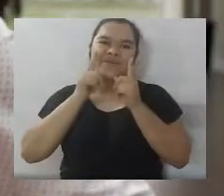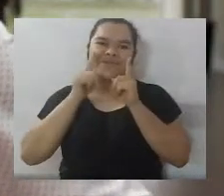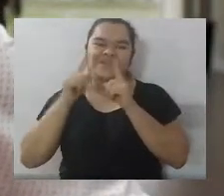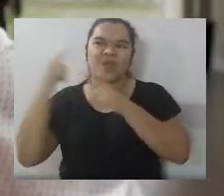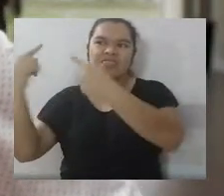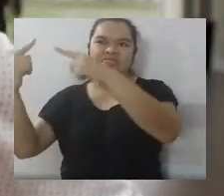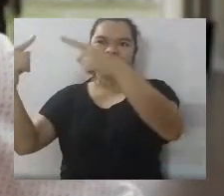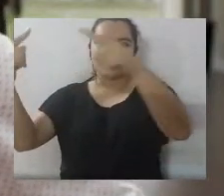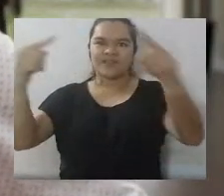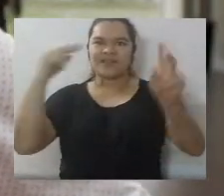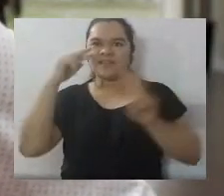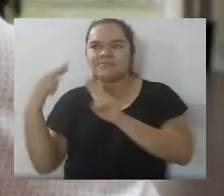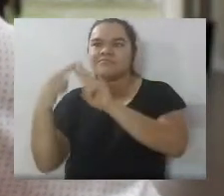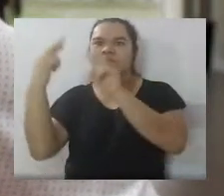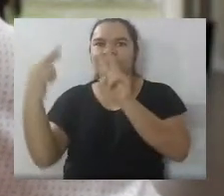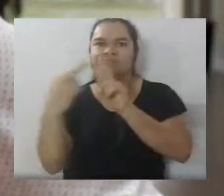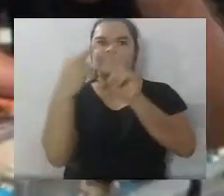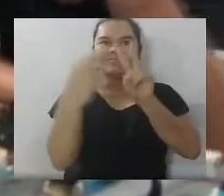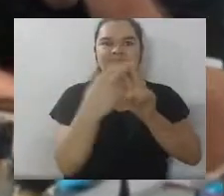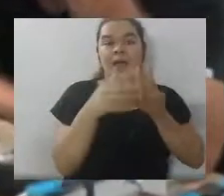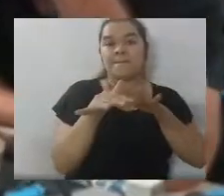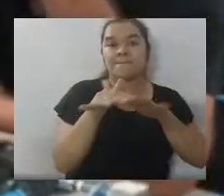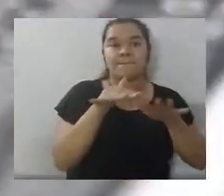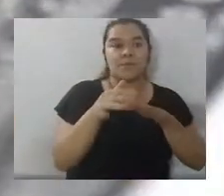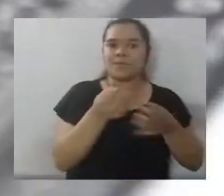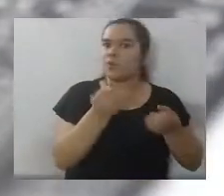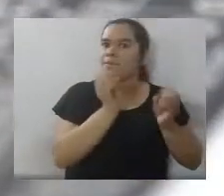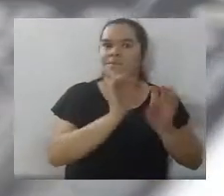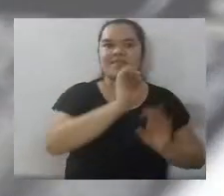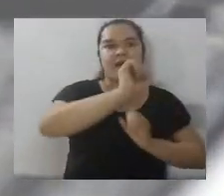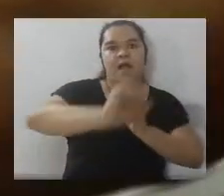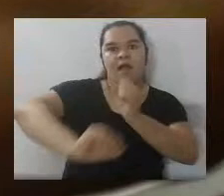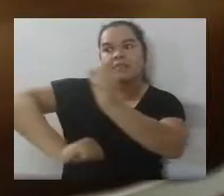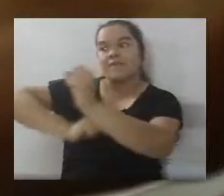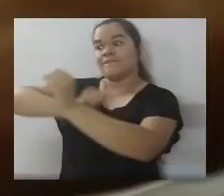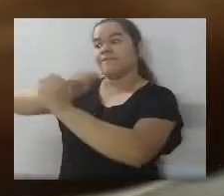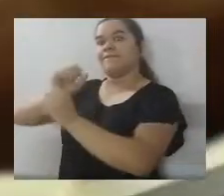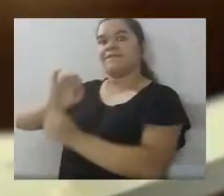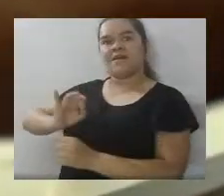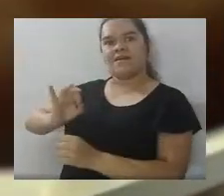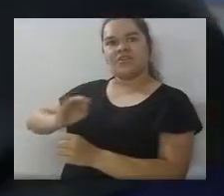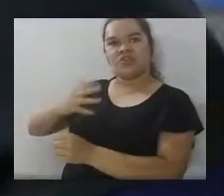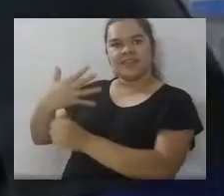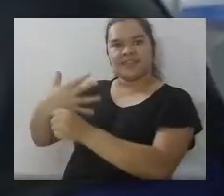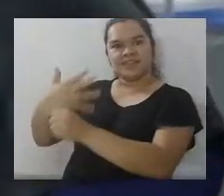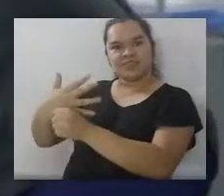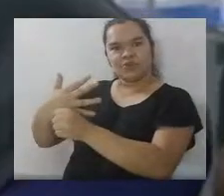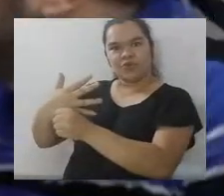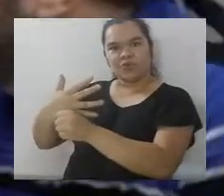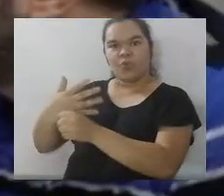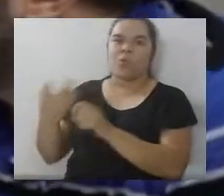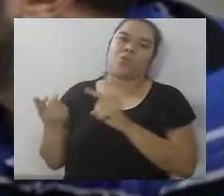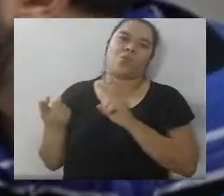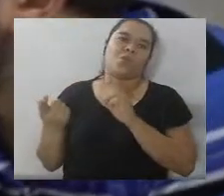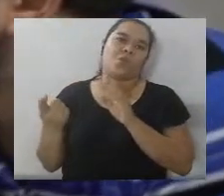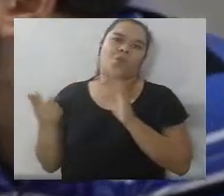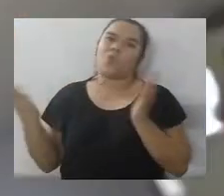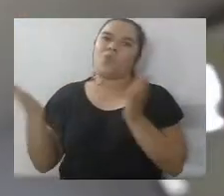que en todo momento, desde el primero hasta el quinto año, vamos a estar